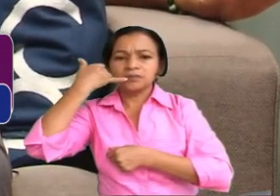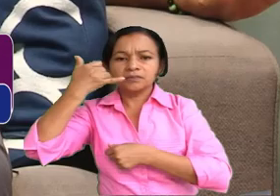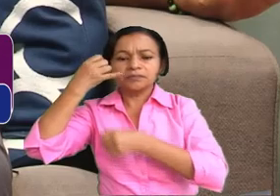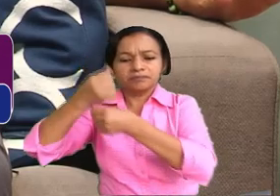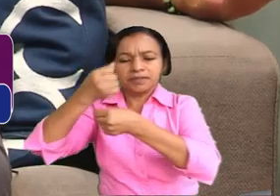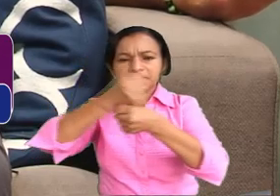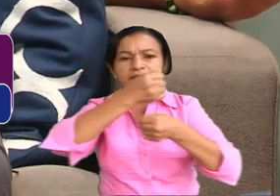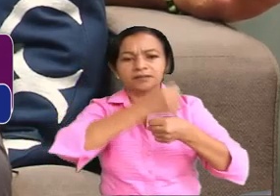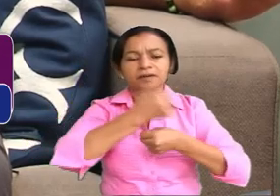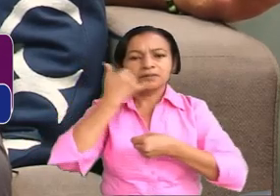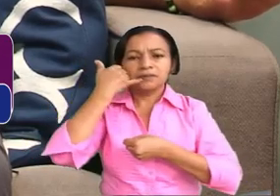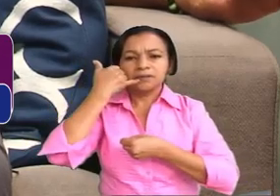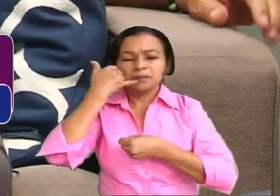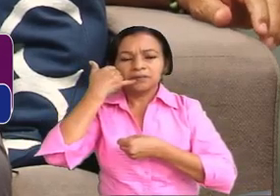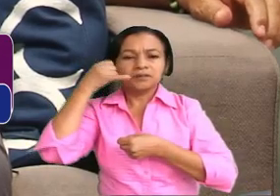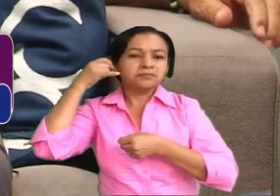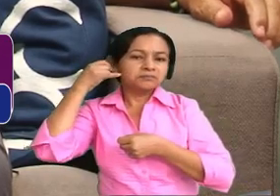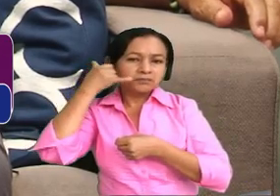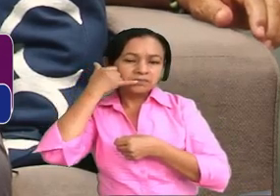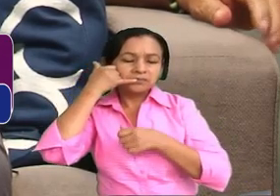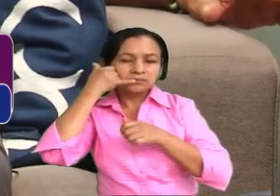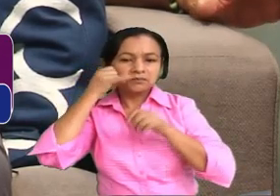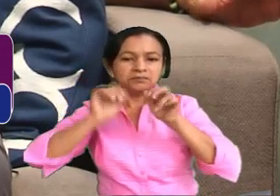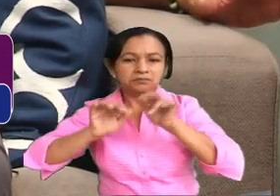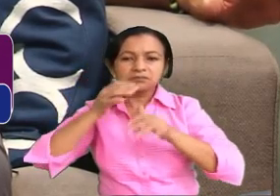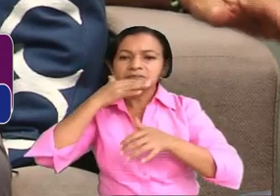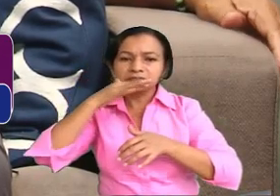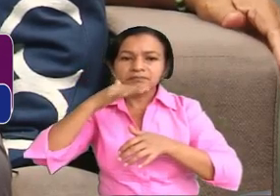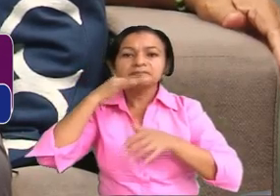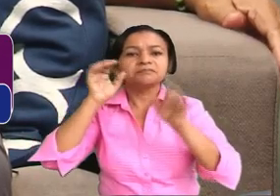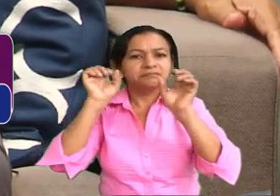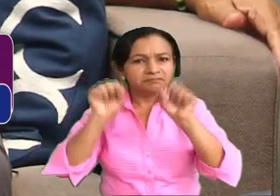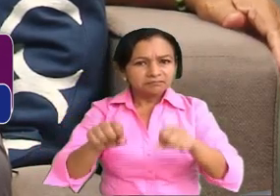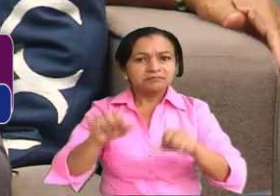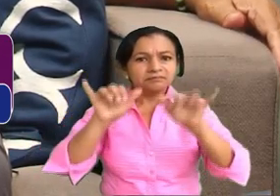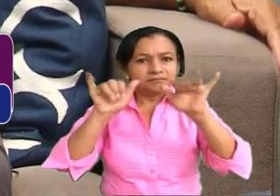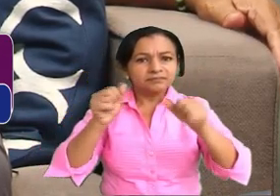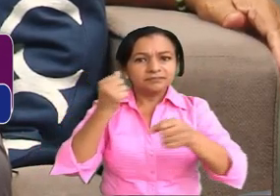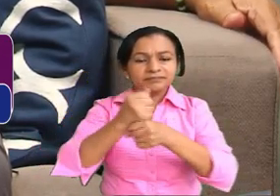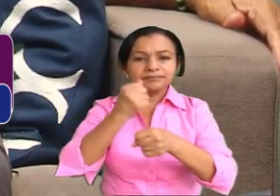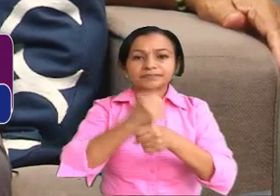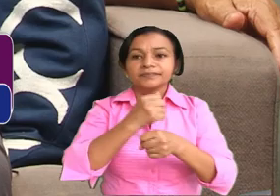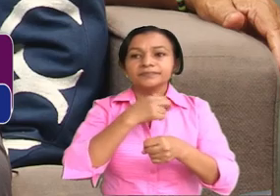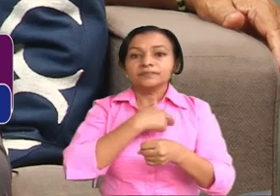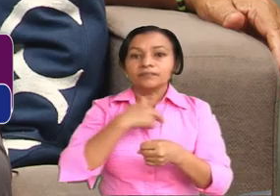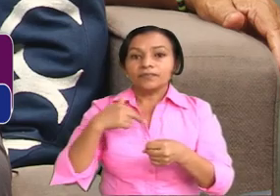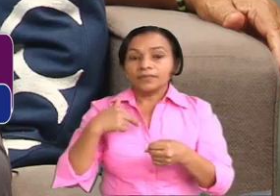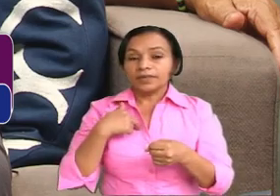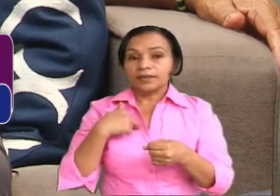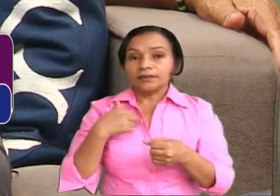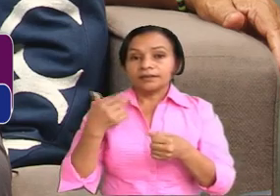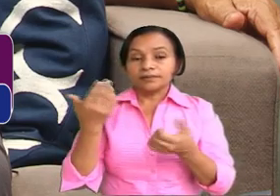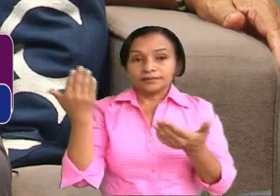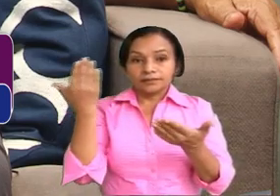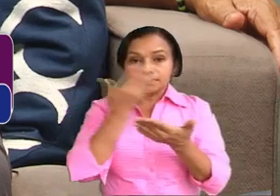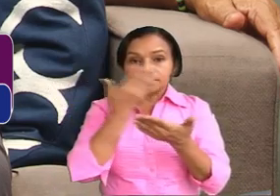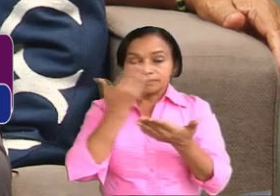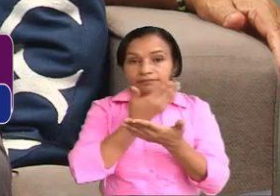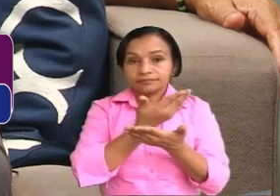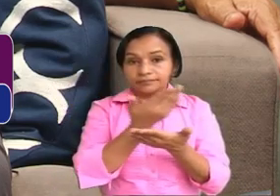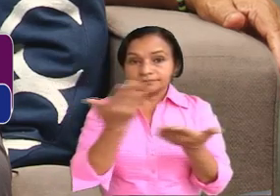trabajar. Y ya están trabajando. Eso ha hecho también de que los alumnos,